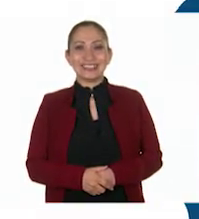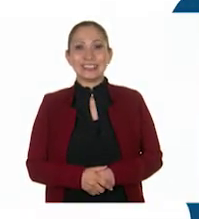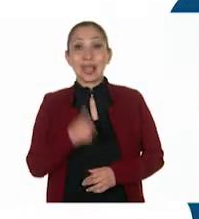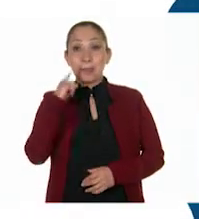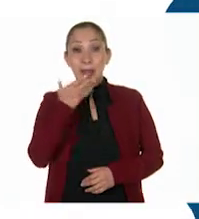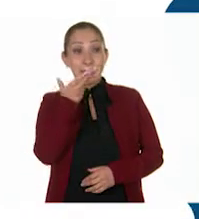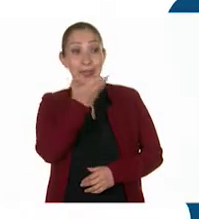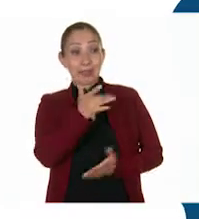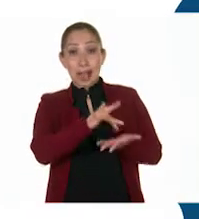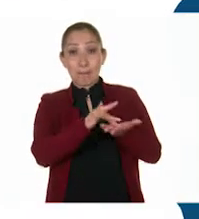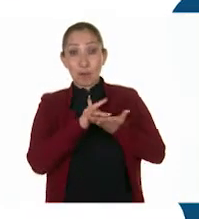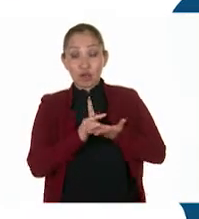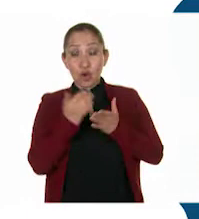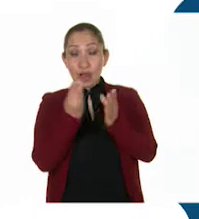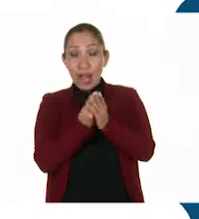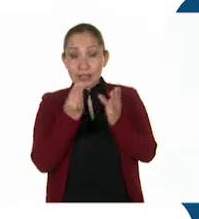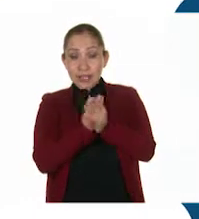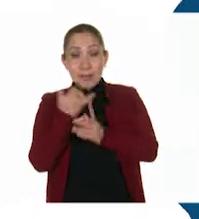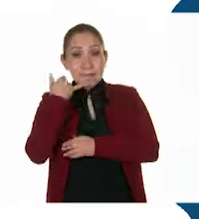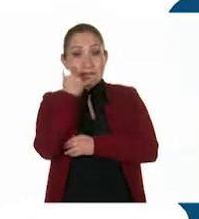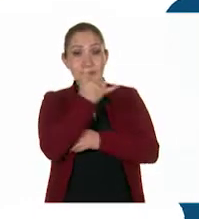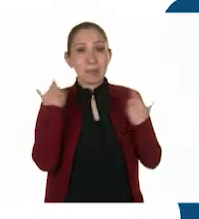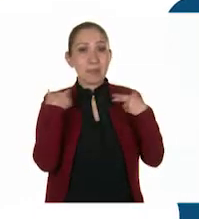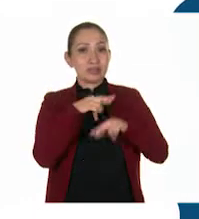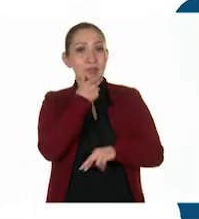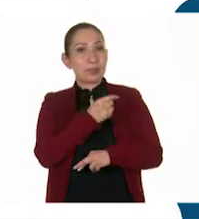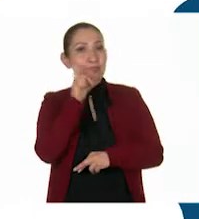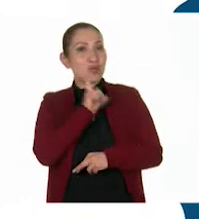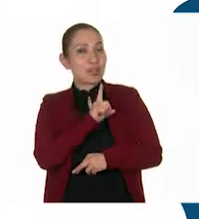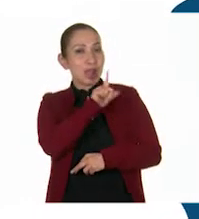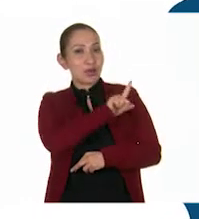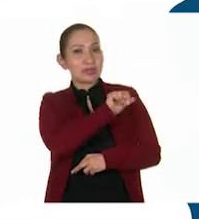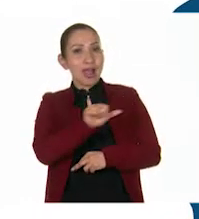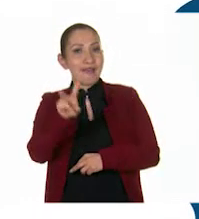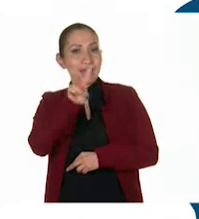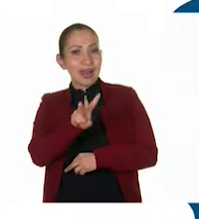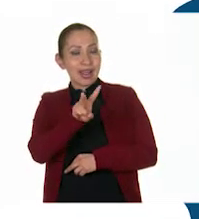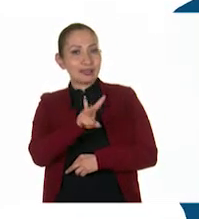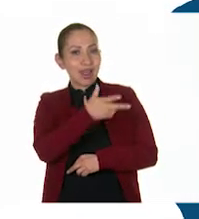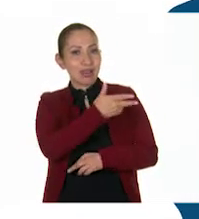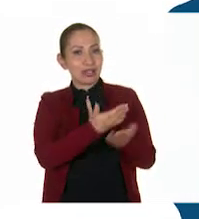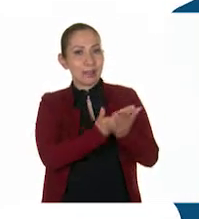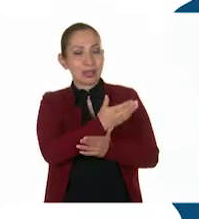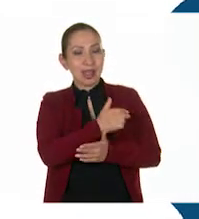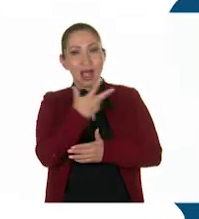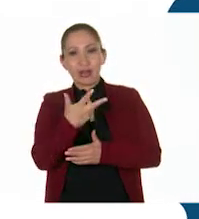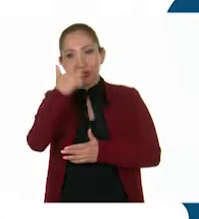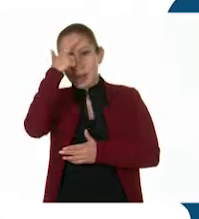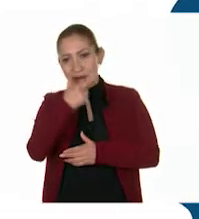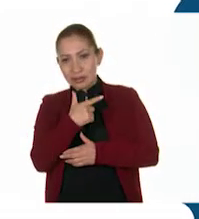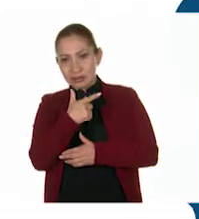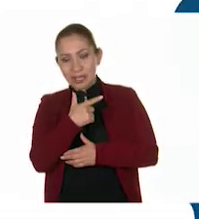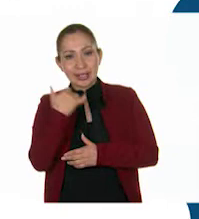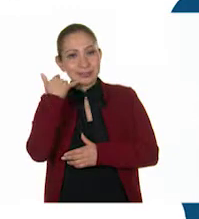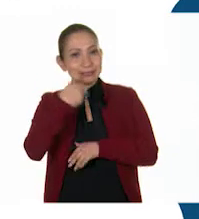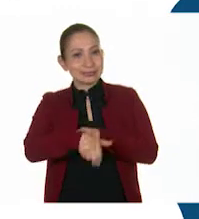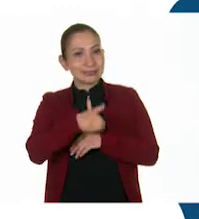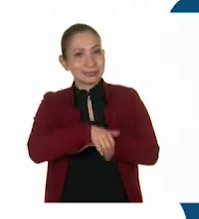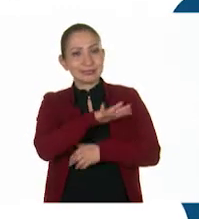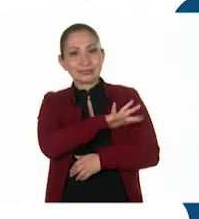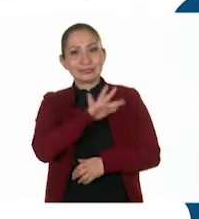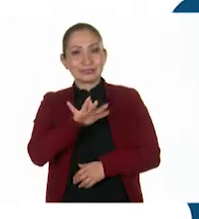Para solicitar apoyo pedagógico, comunícate con maestras y maestros de lunes a viernes de 8 a 20 horas al